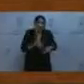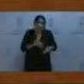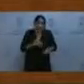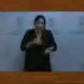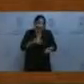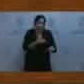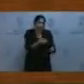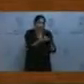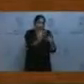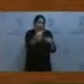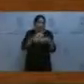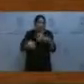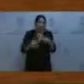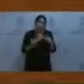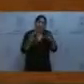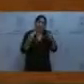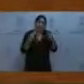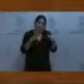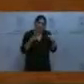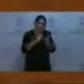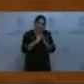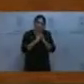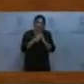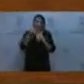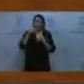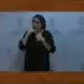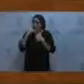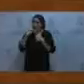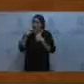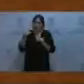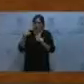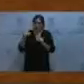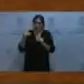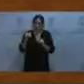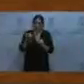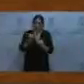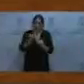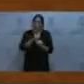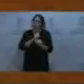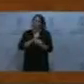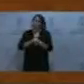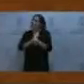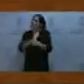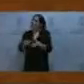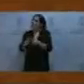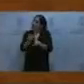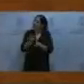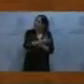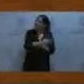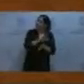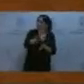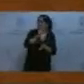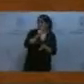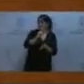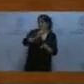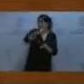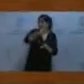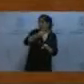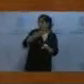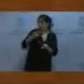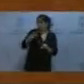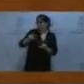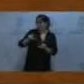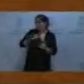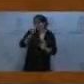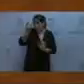Úbeda. Pero señoría, vaya concluyendo, por favor. Voy concluyendo, espero que me dé el mismo tiempo que a la señora consejera, que se cedió 4 minutos y medio.